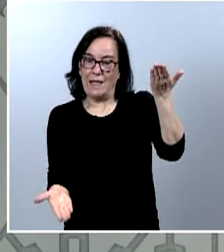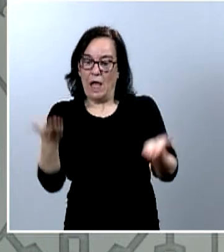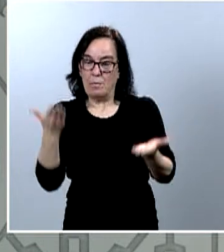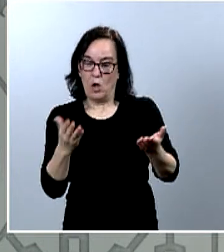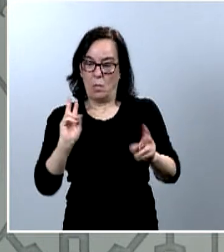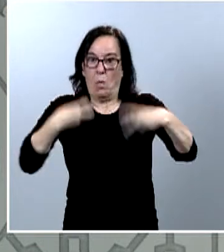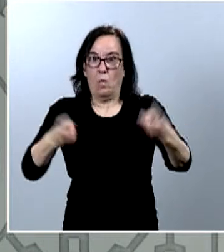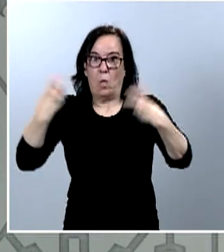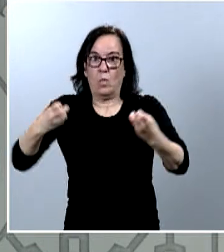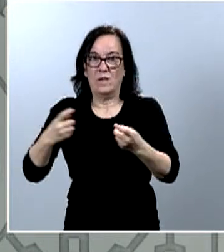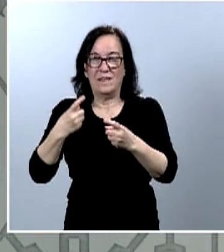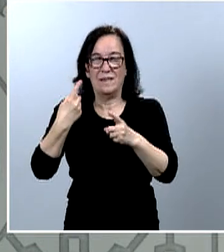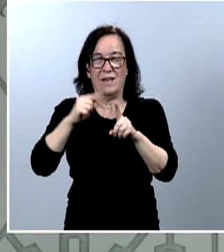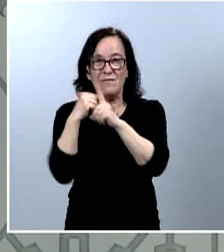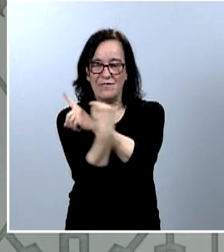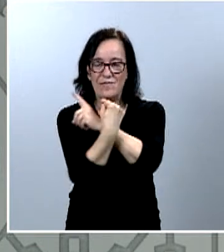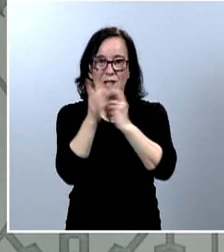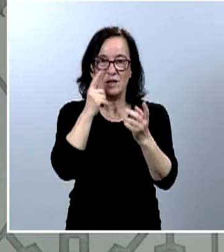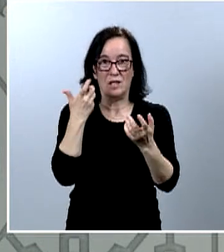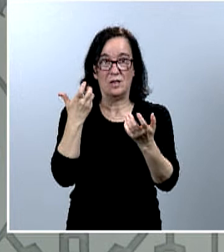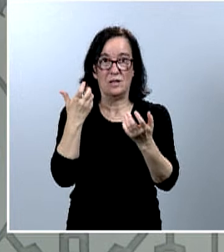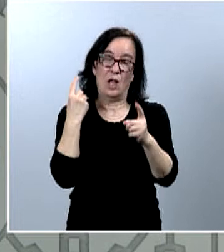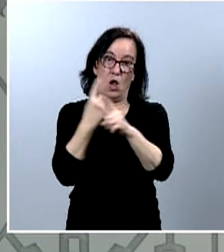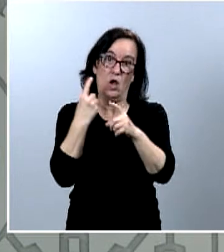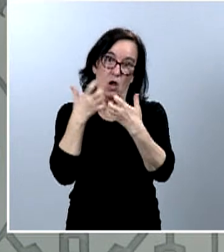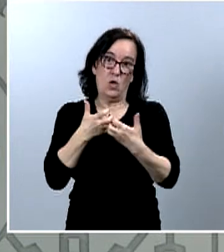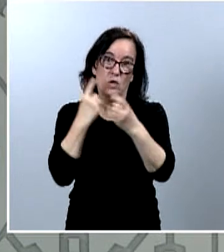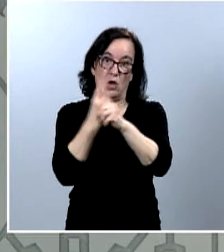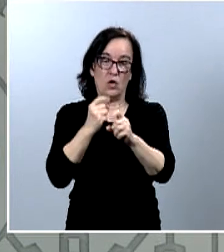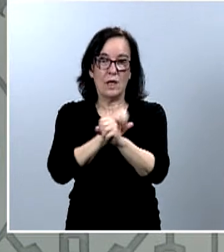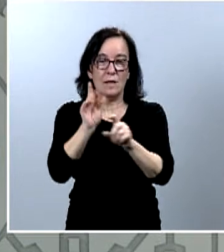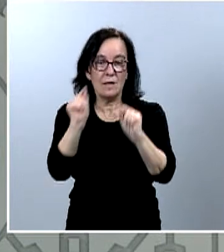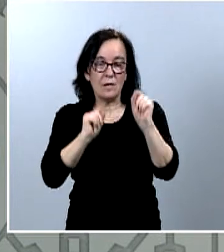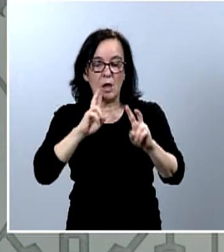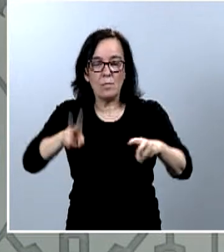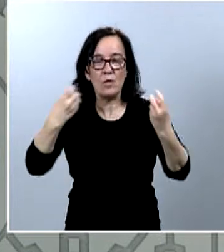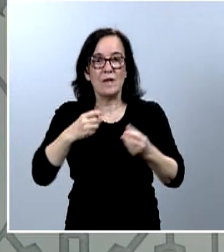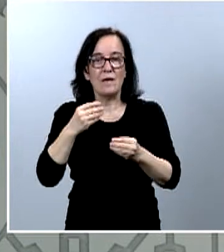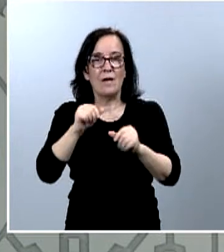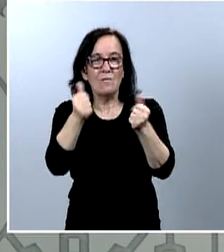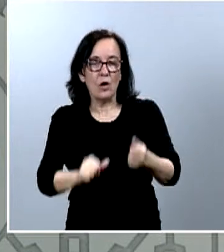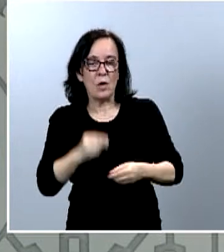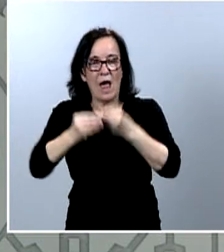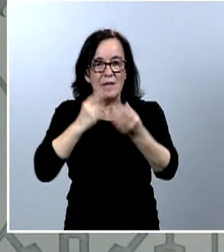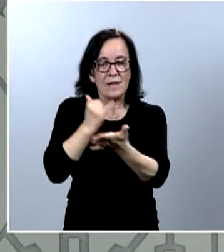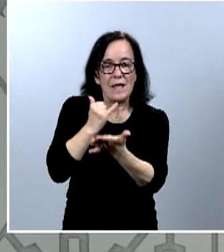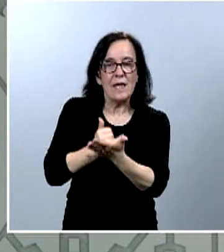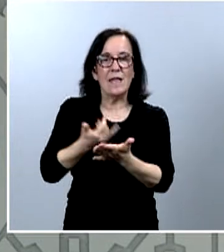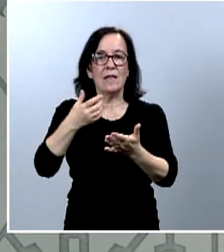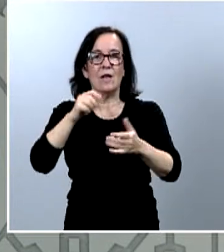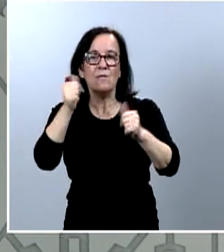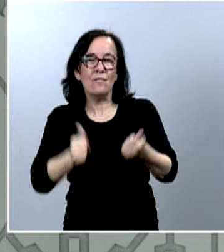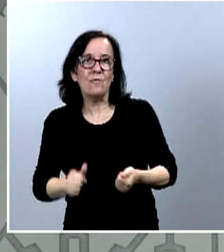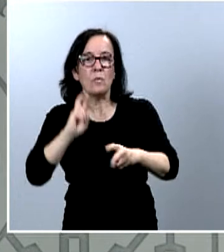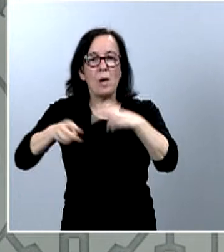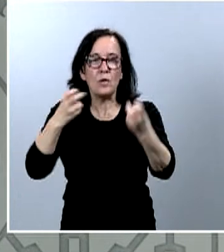algunos aspectos en la lucha contra el coronavirus, si modificamos la forma de hacer los test, si modificamos el tipo de test, si modificamos